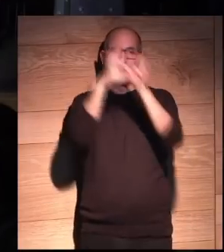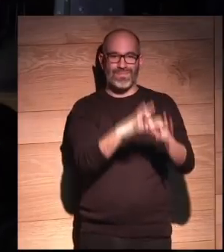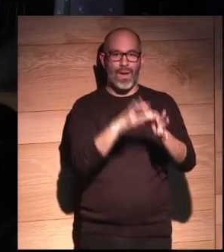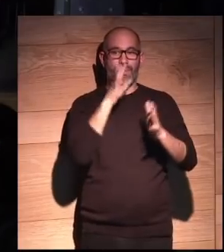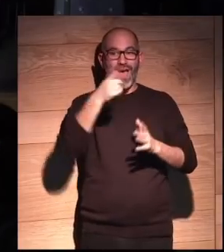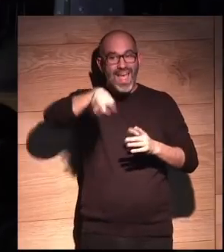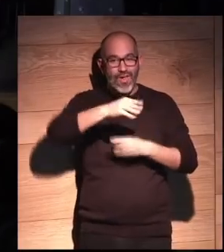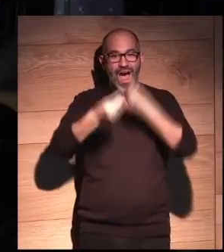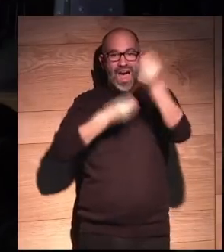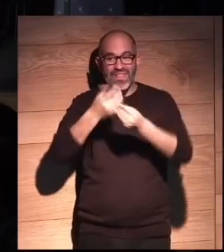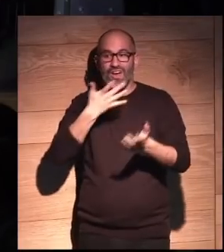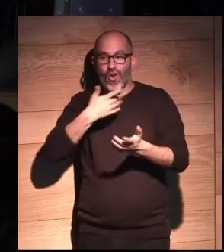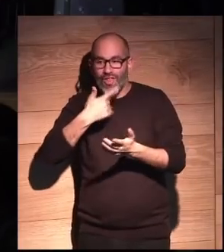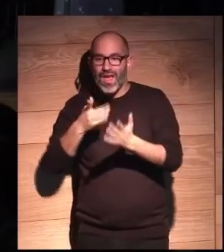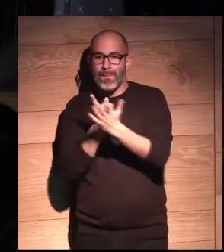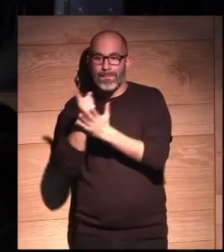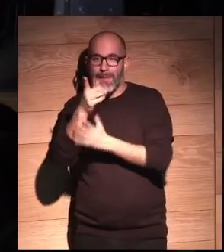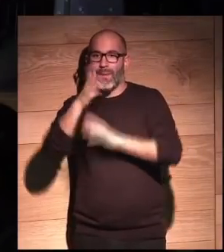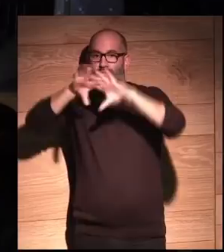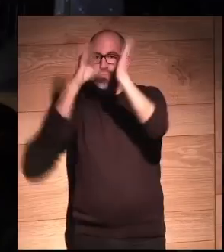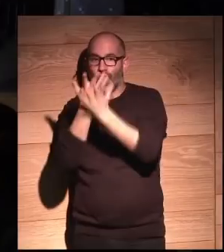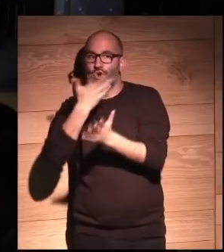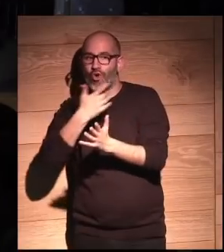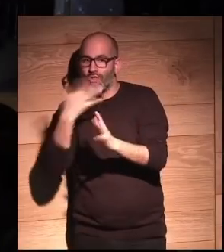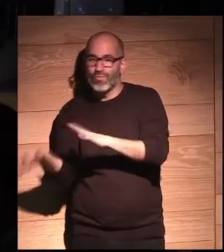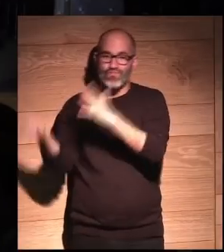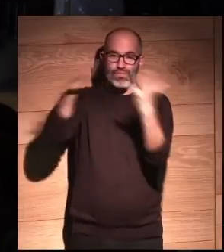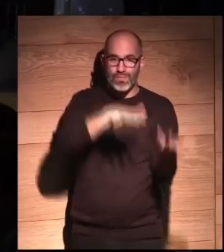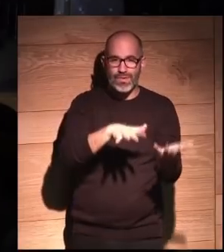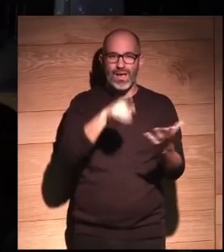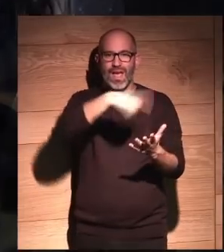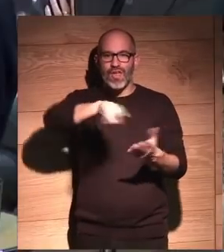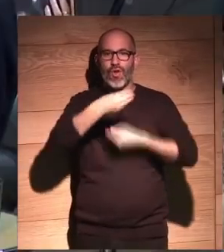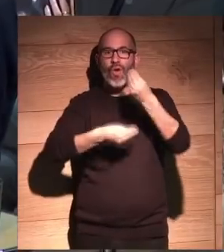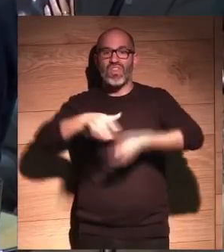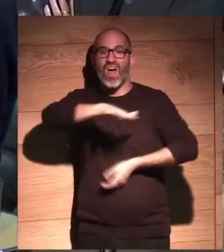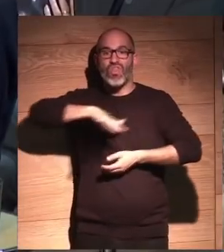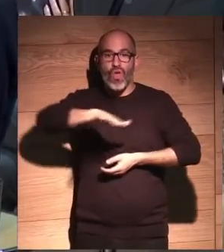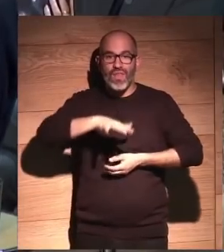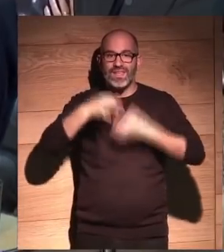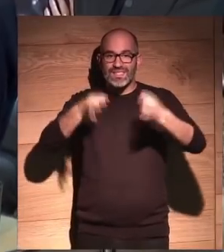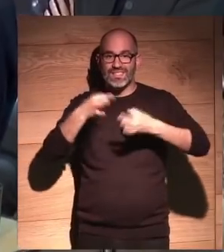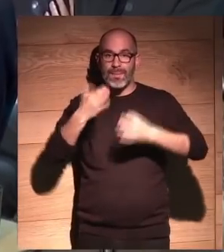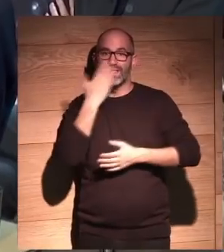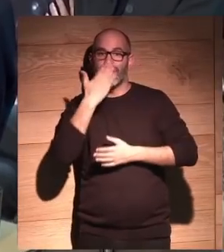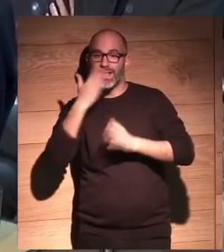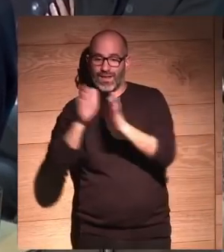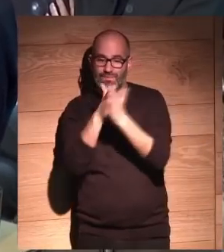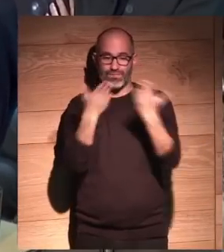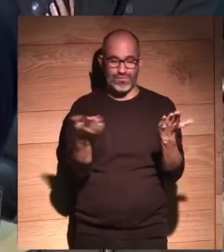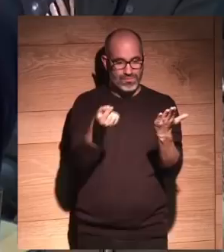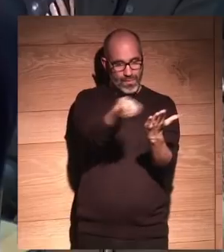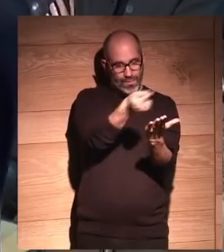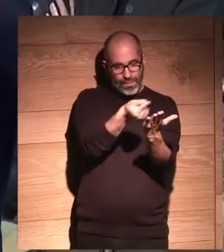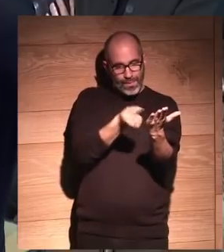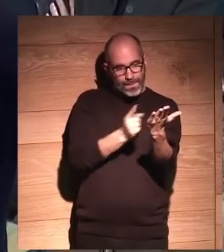cuando representaban lo que conocían, el mundo conocido, ¿dónde lo hacían? Pues sobre una servilleta, sobre un